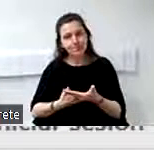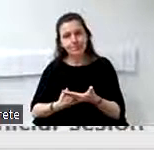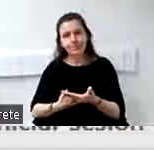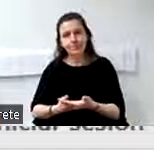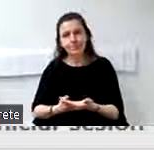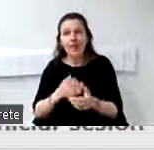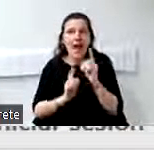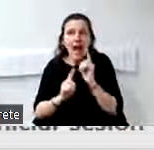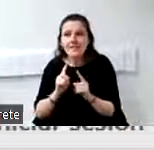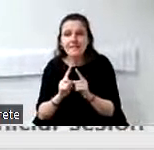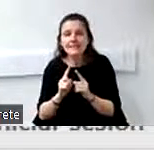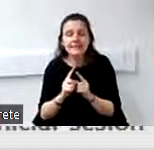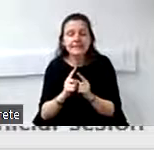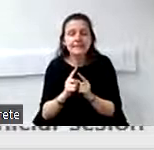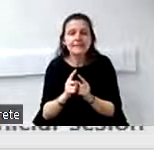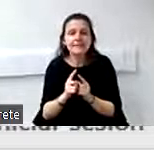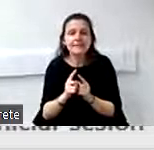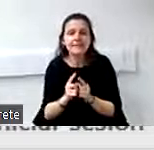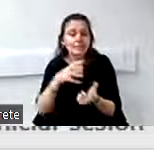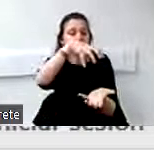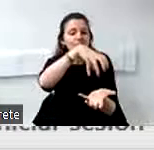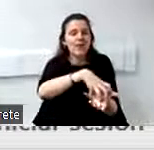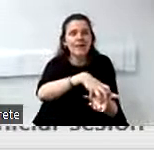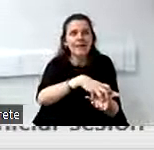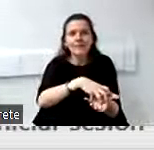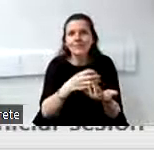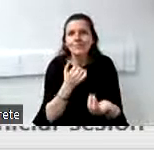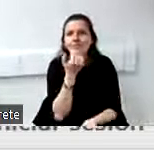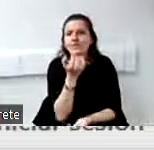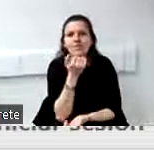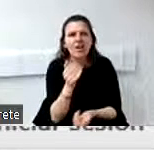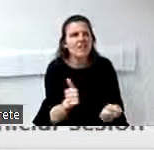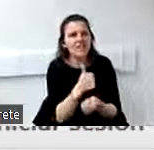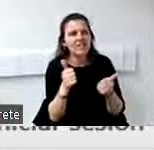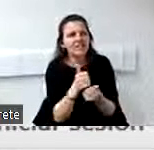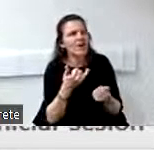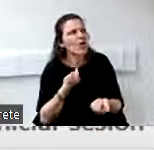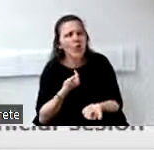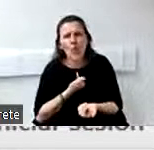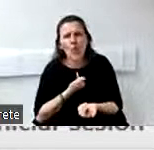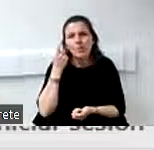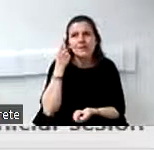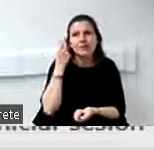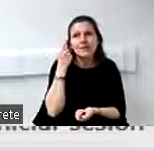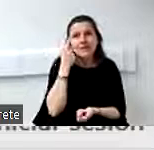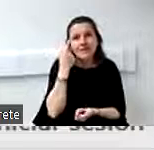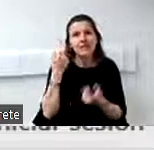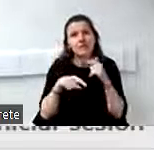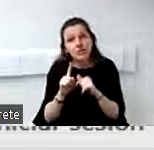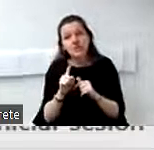mejorar o reducir las barreras, que a veces las organizaciones locales de personas con discapacidad nos pueden